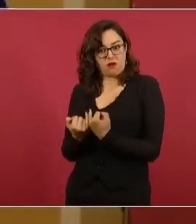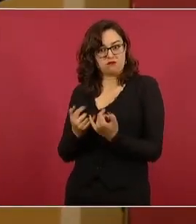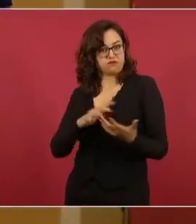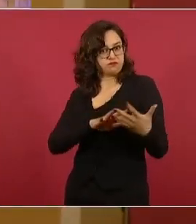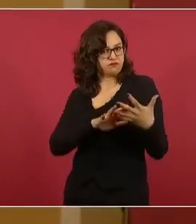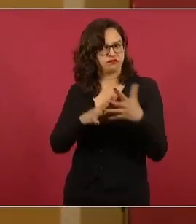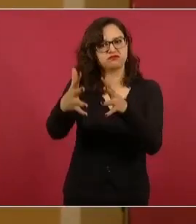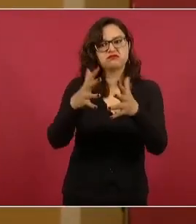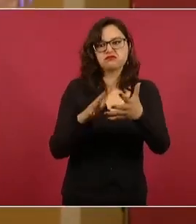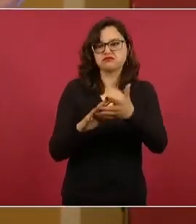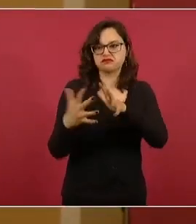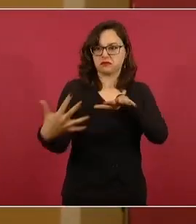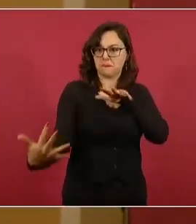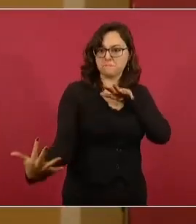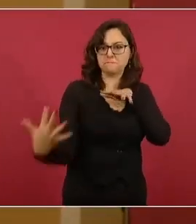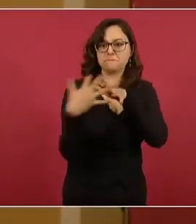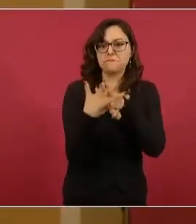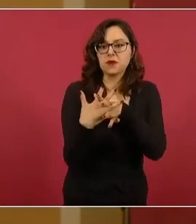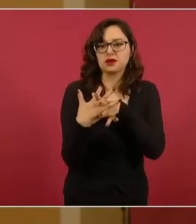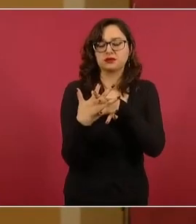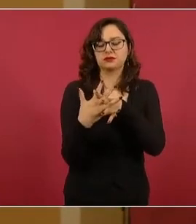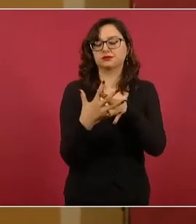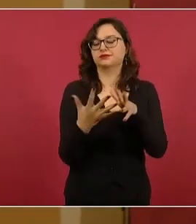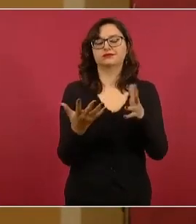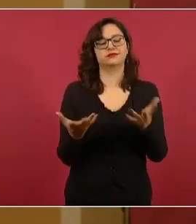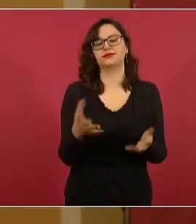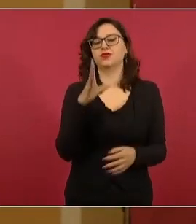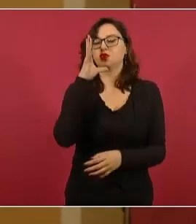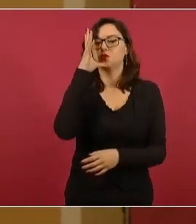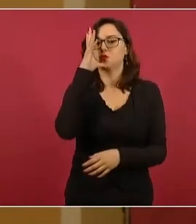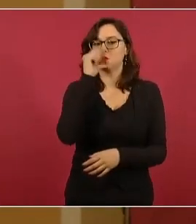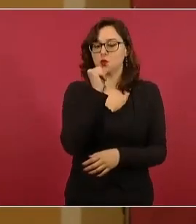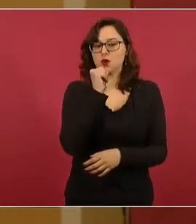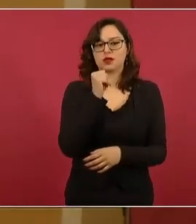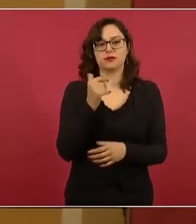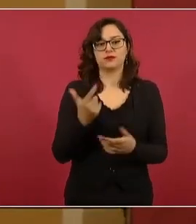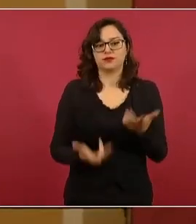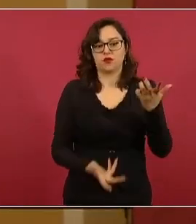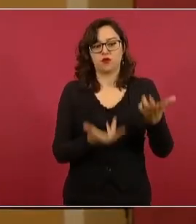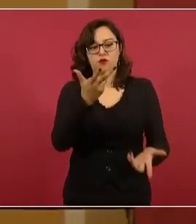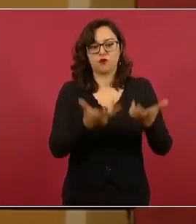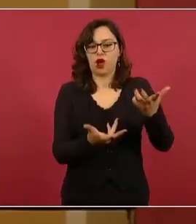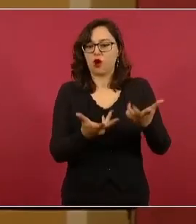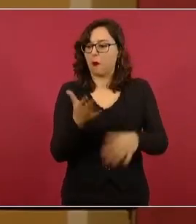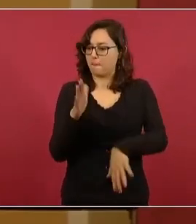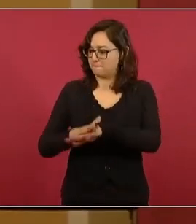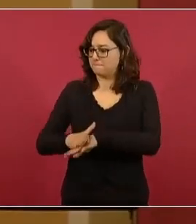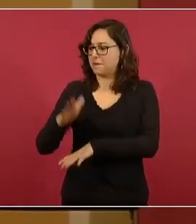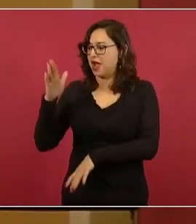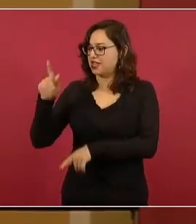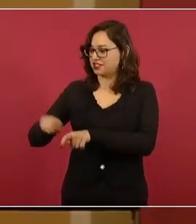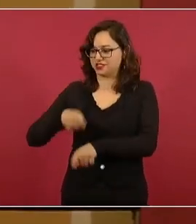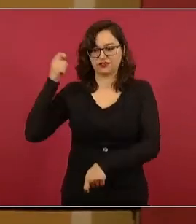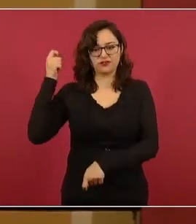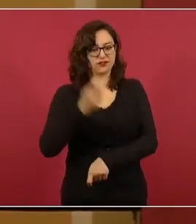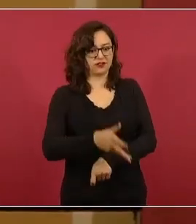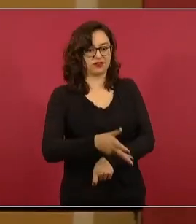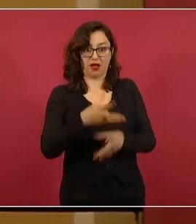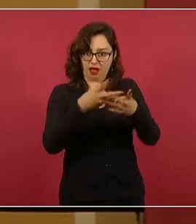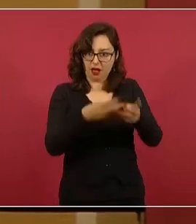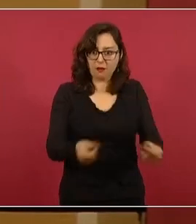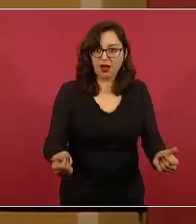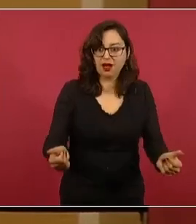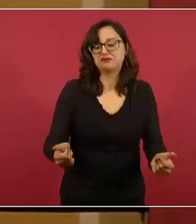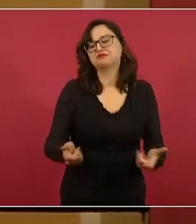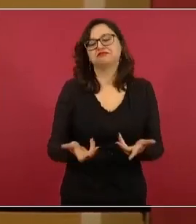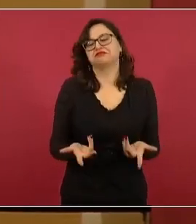solo con violencia, que la violencia no se puede enfrentar con la violencia, no se puede apagar el fuego con el fuego, no se puede enfrentar el mal con